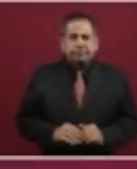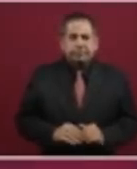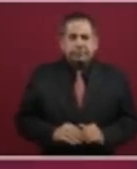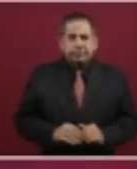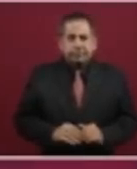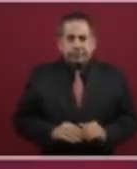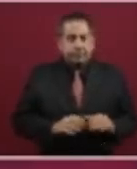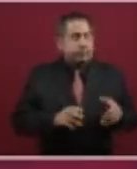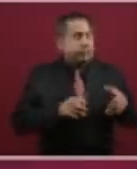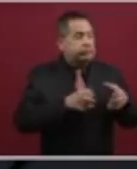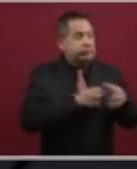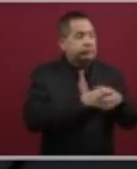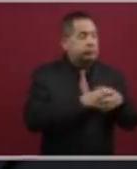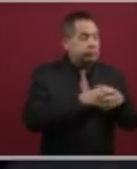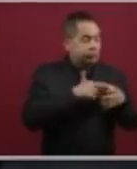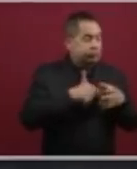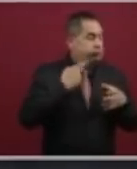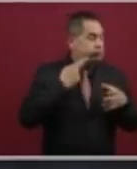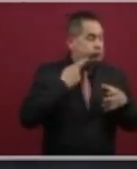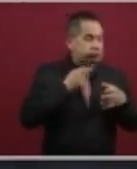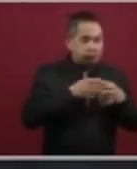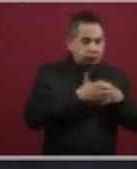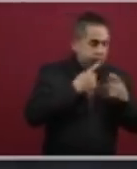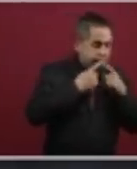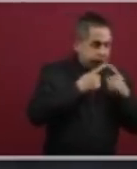contamos y decidimos somos los políticos.